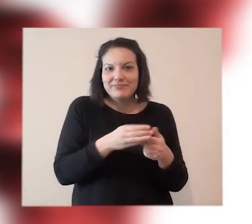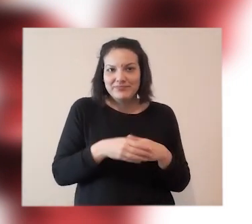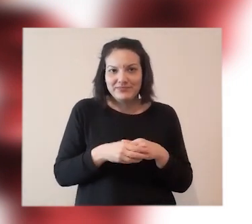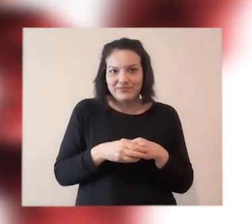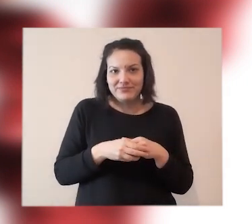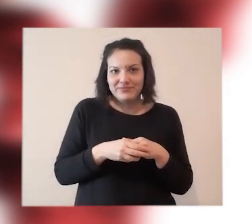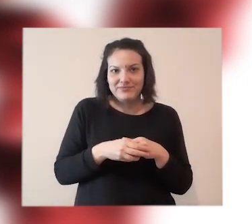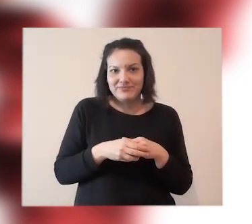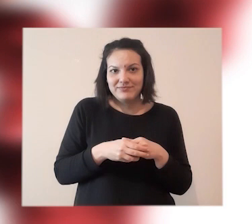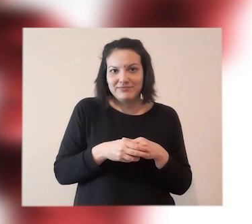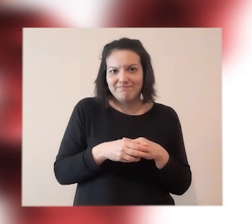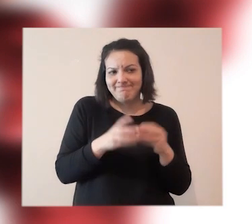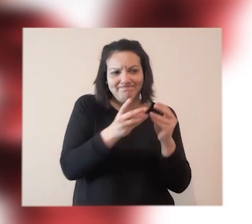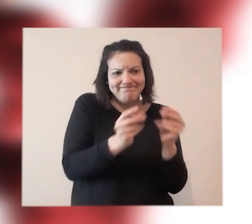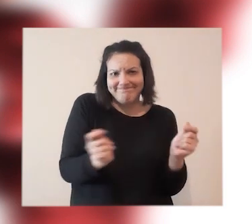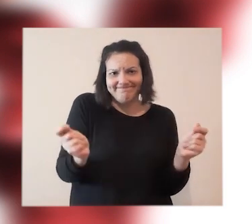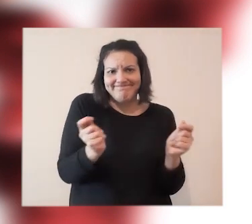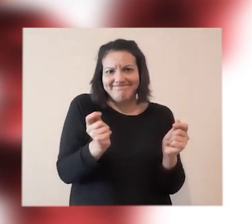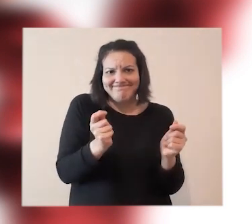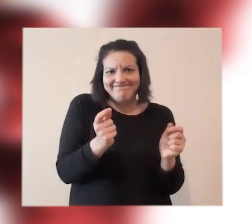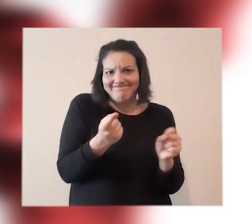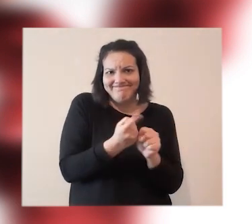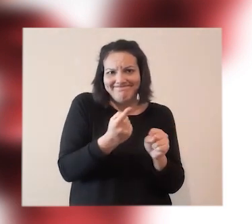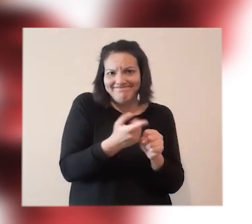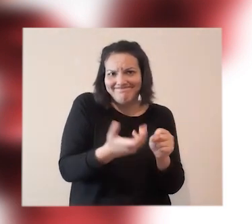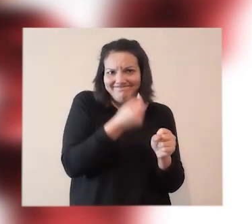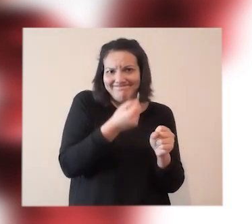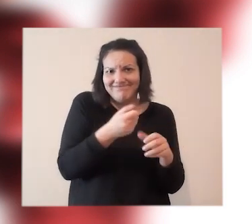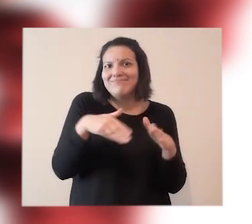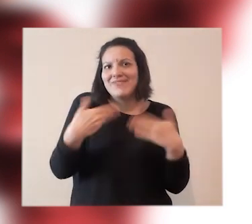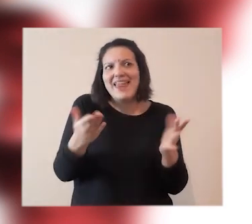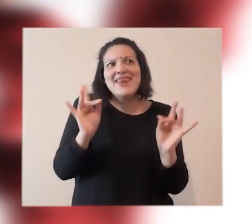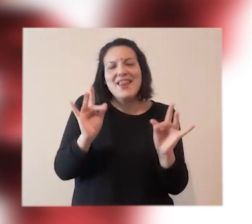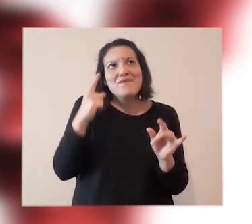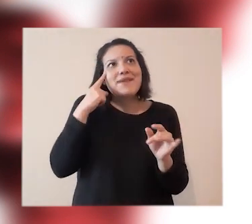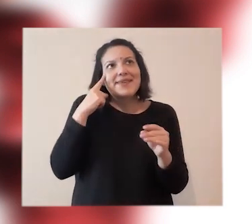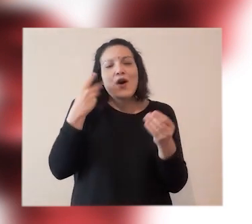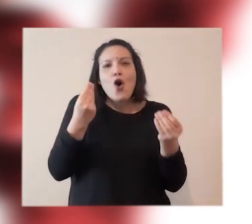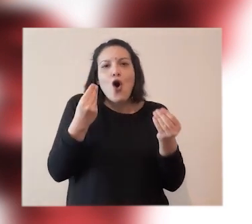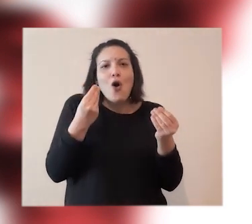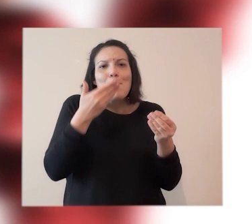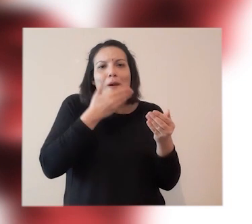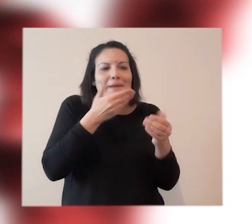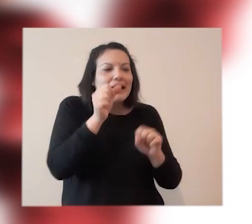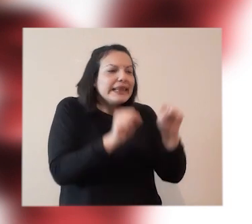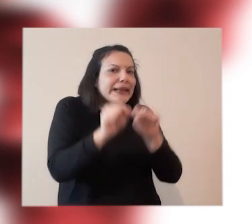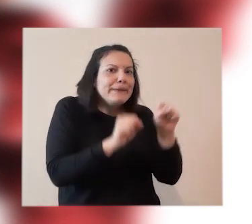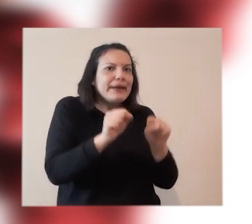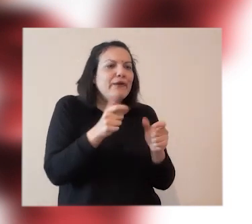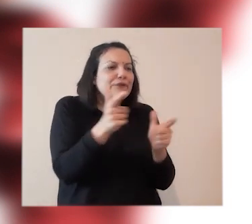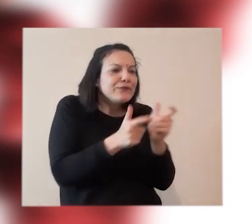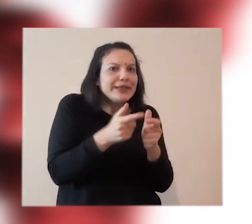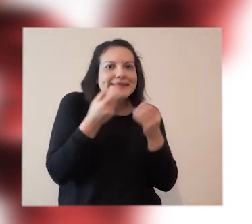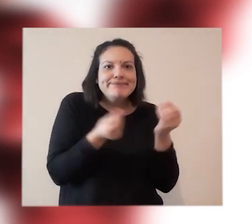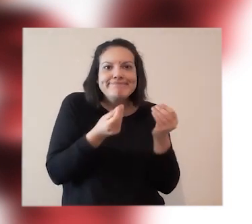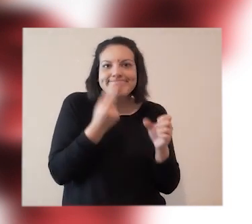su forma, bueno, se destruye, básicamente. Entonces, por eso es muy difícil pensar que nosotros podríamos aplicar alguna acción desinfectante